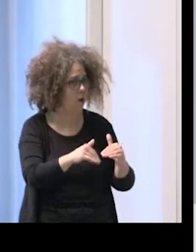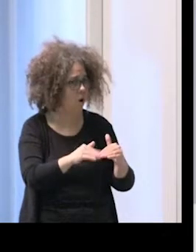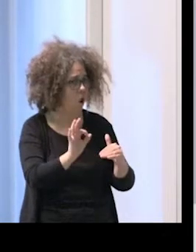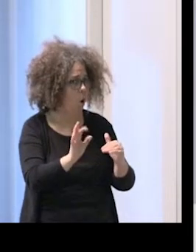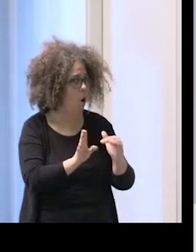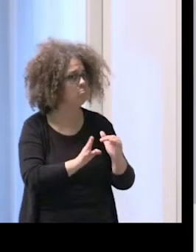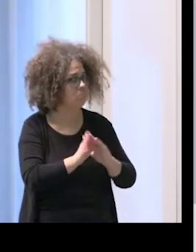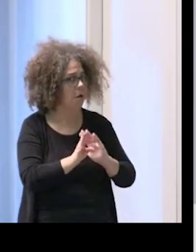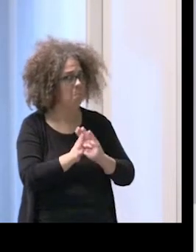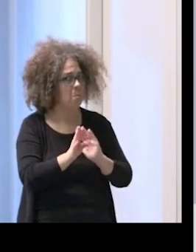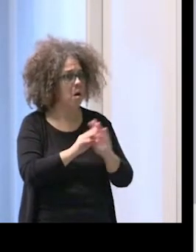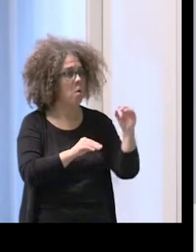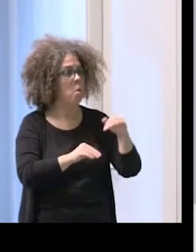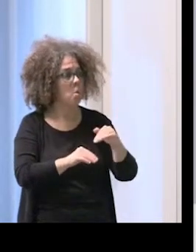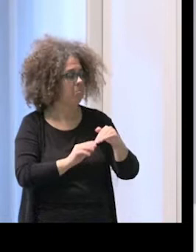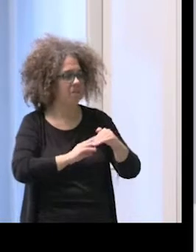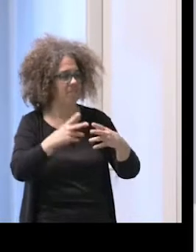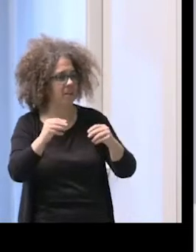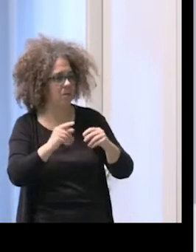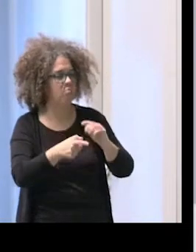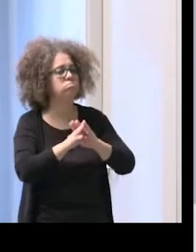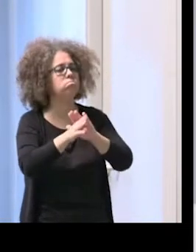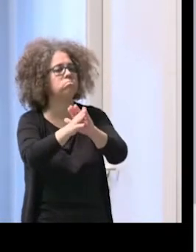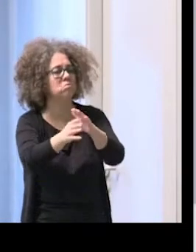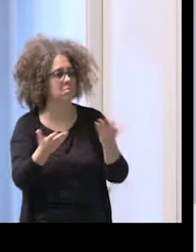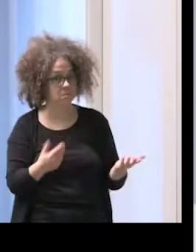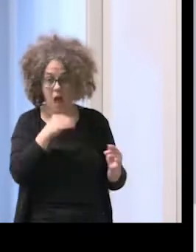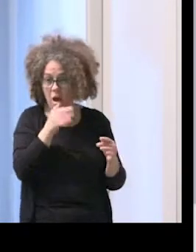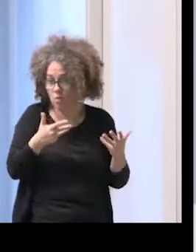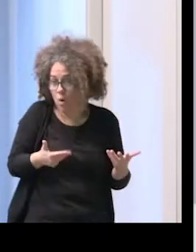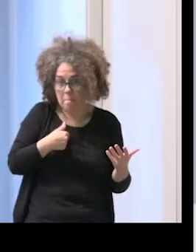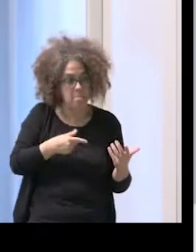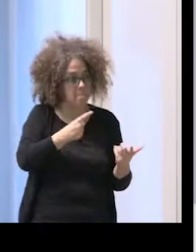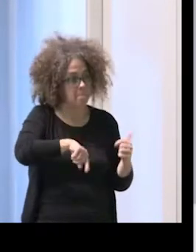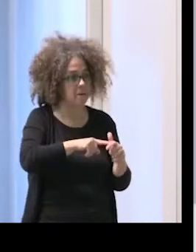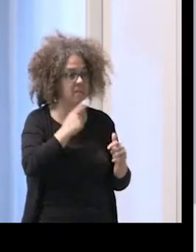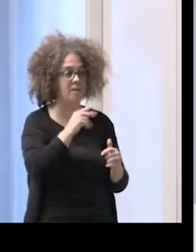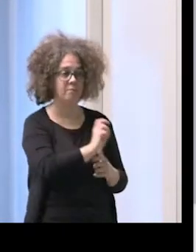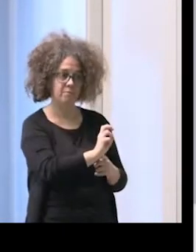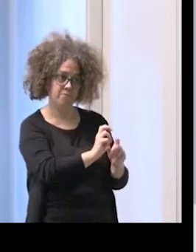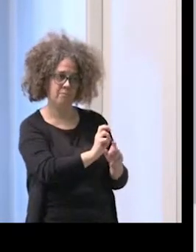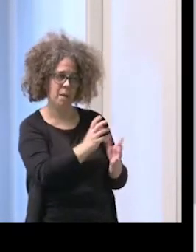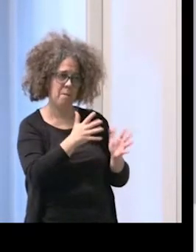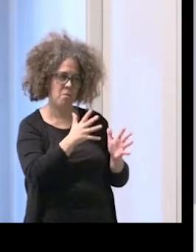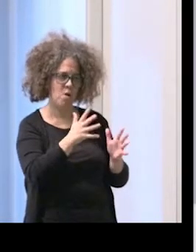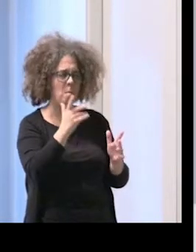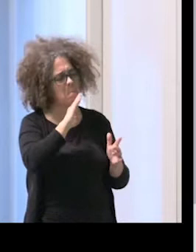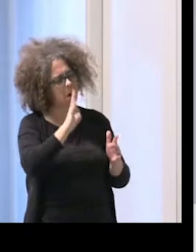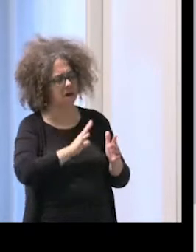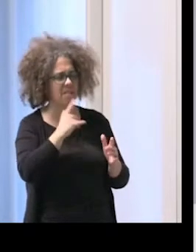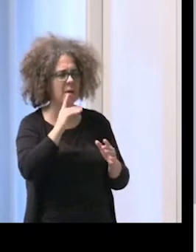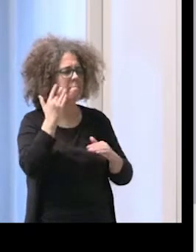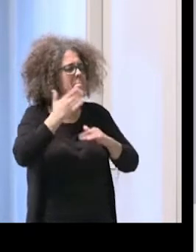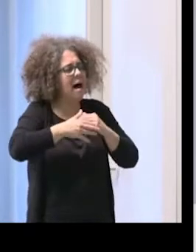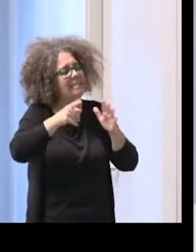continúa? En los experimentos que estamos haciendo hasta ahora daría la impresión que la podemos mantener a largo plazo, hasta 6 meses